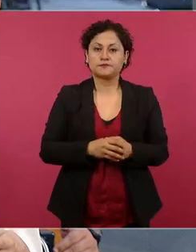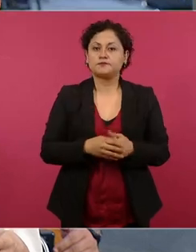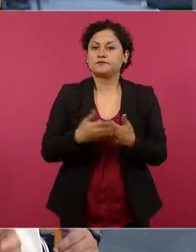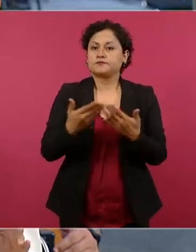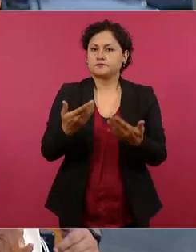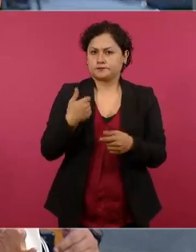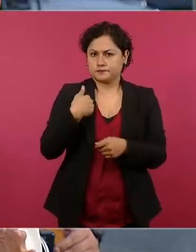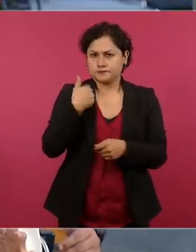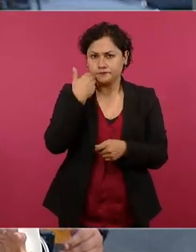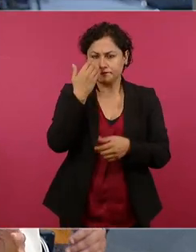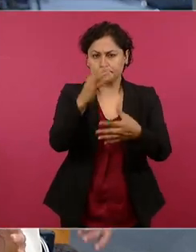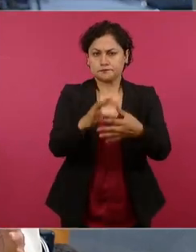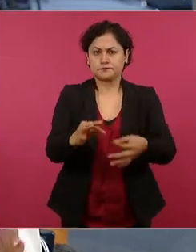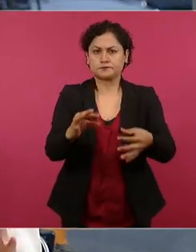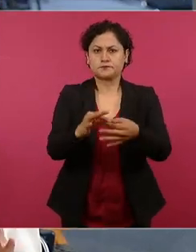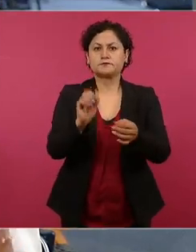abril